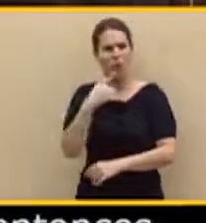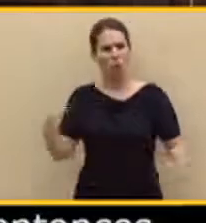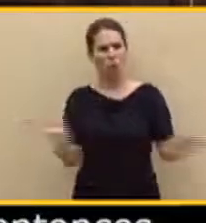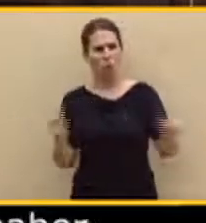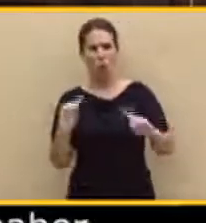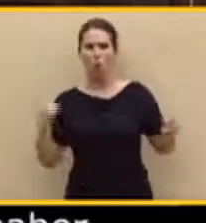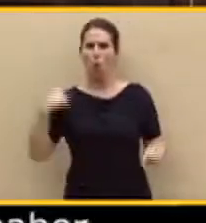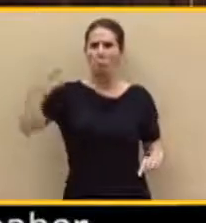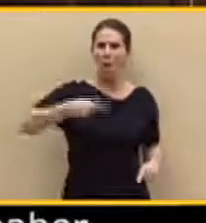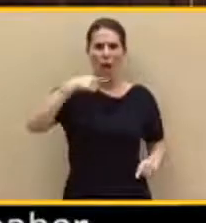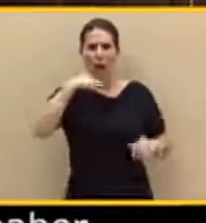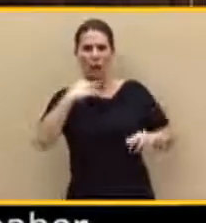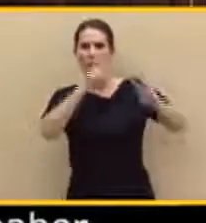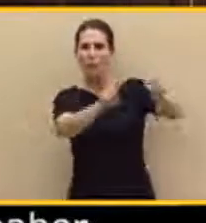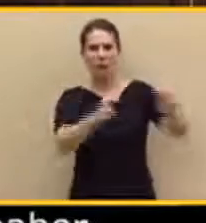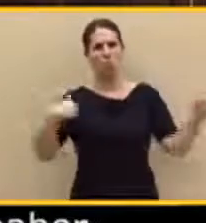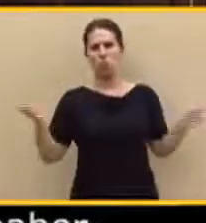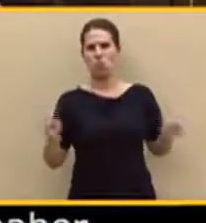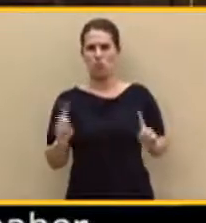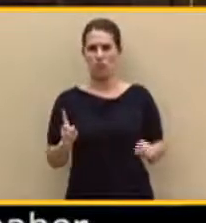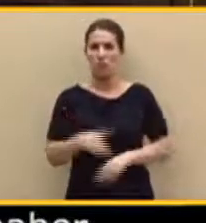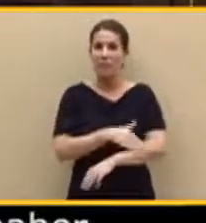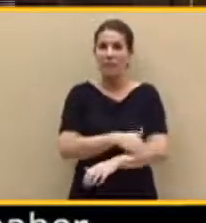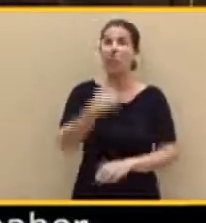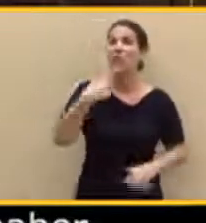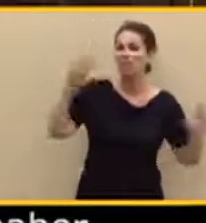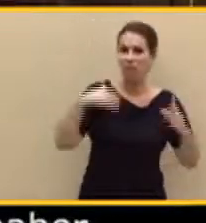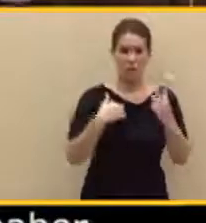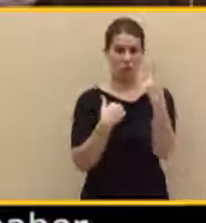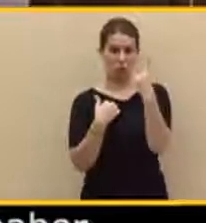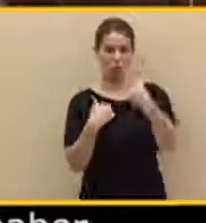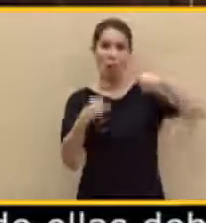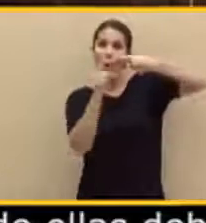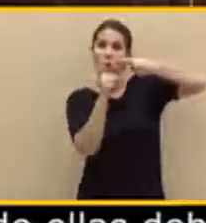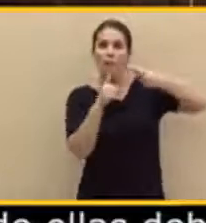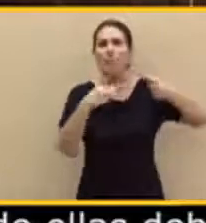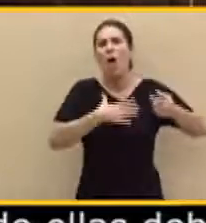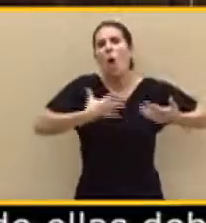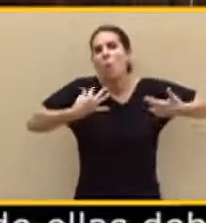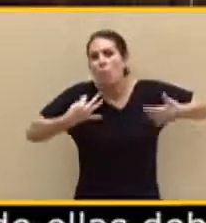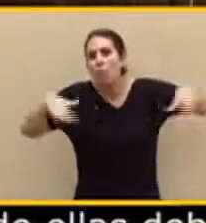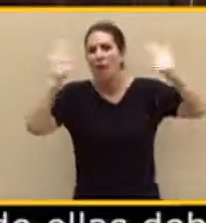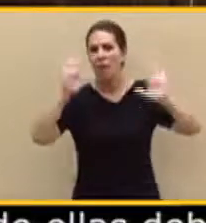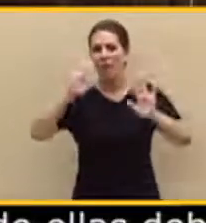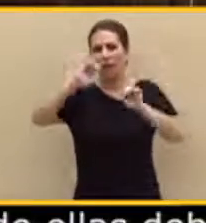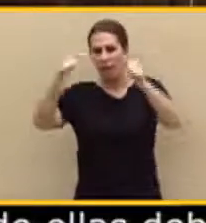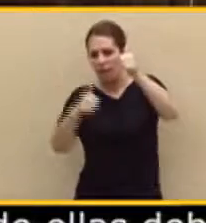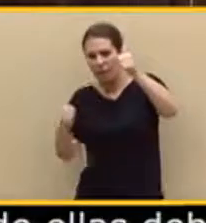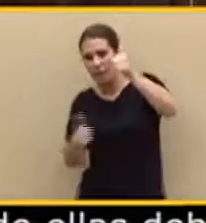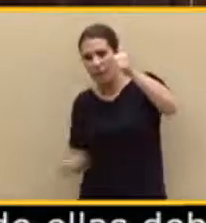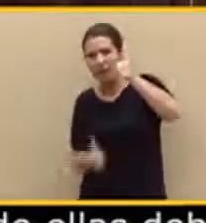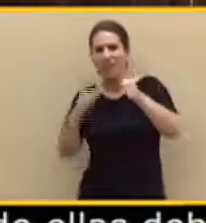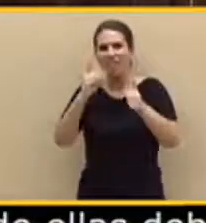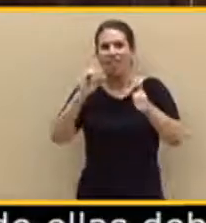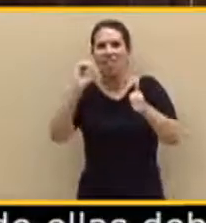realizar. El ministro afirma que una de ellas debió ser realizada por algún subordinado de la DAO, del DAO, Eugenio